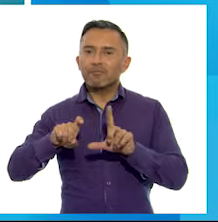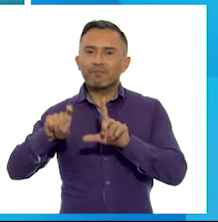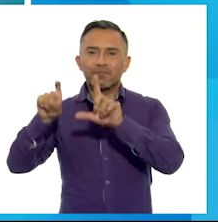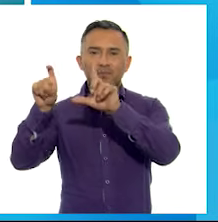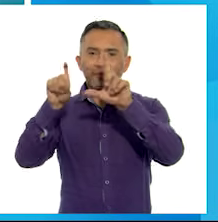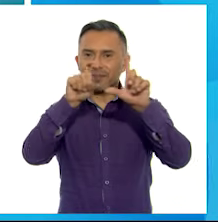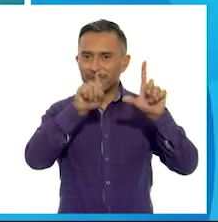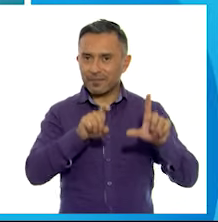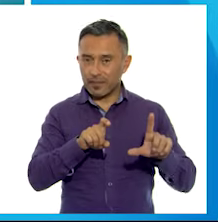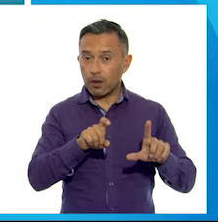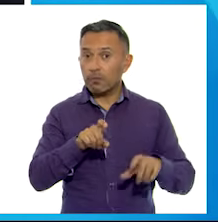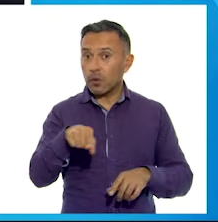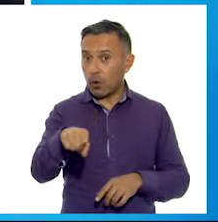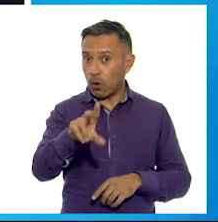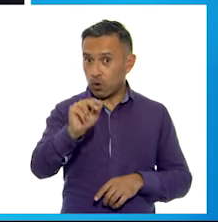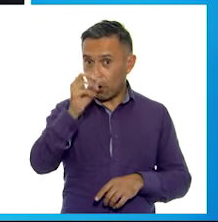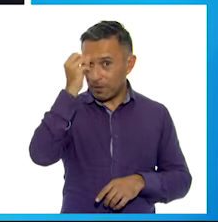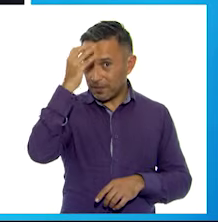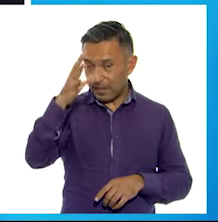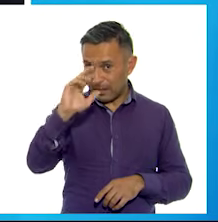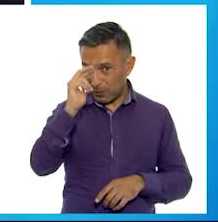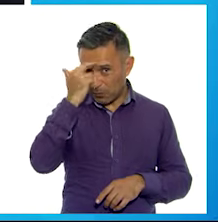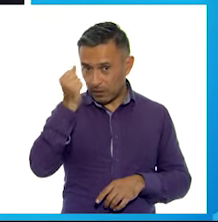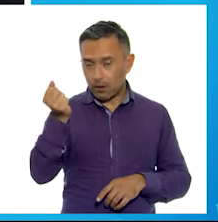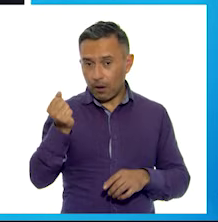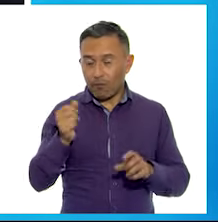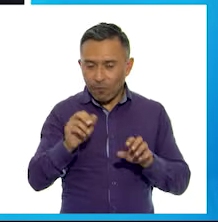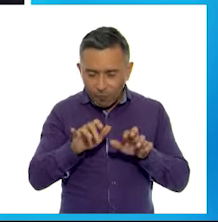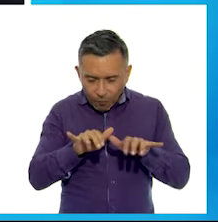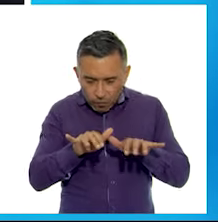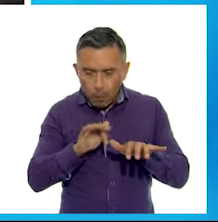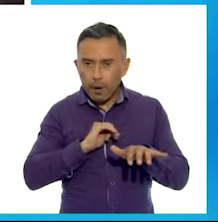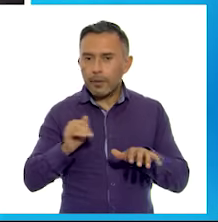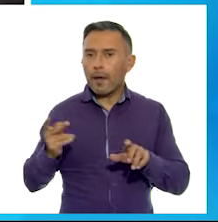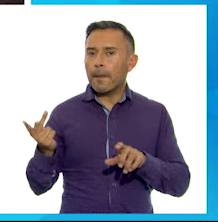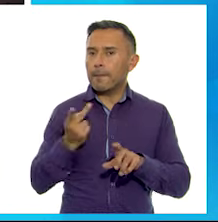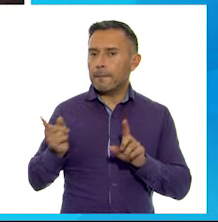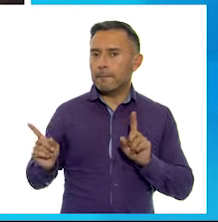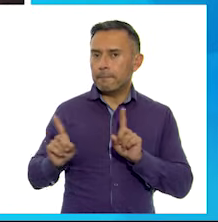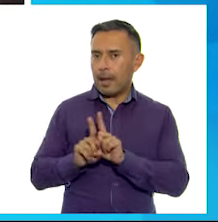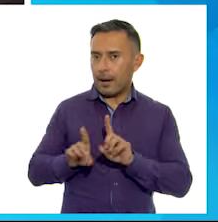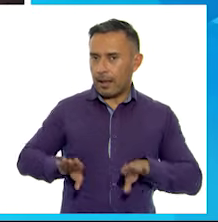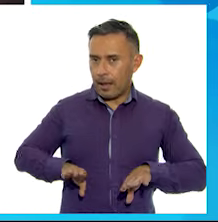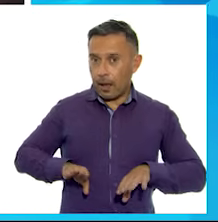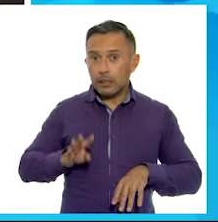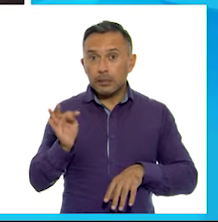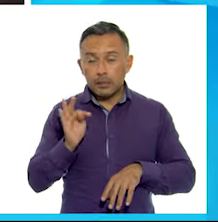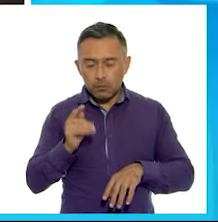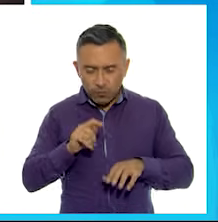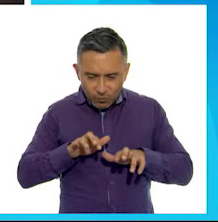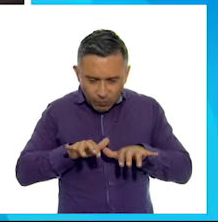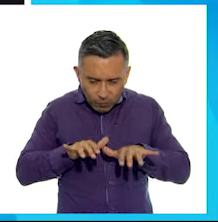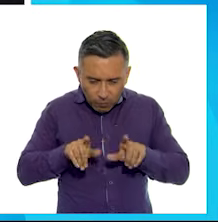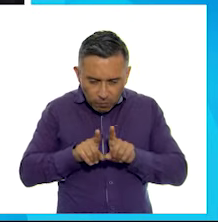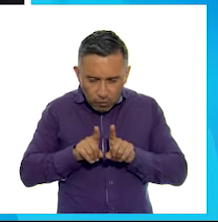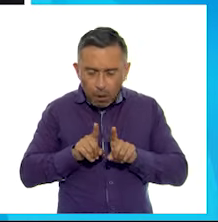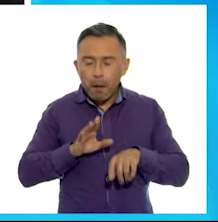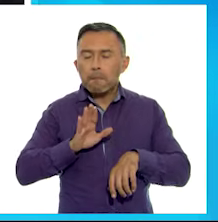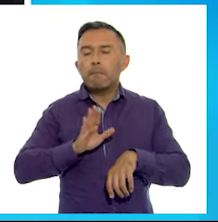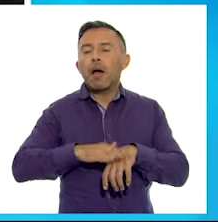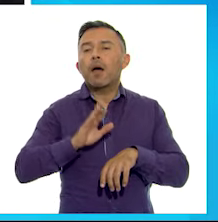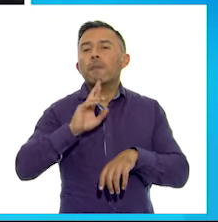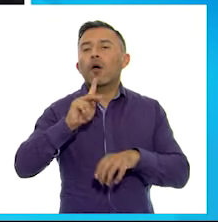No olvides practicar la programación en pareja. Si trabajamos acompañados de alguien, aprenderemos mejor